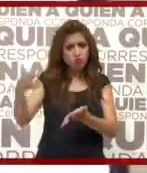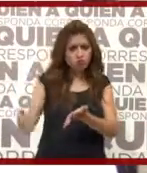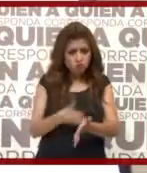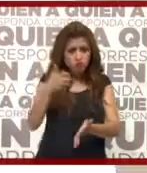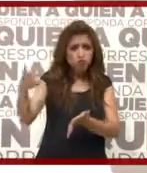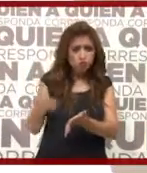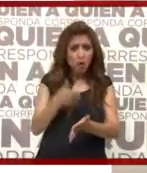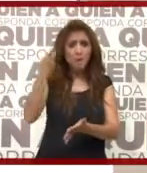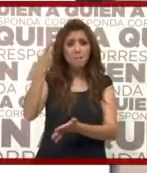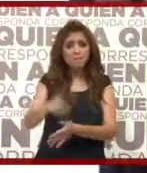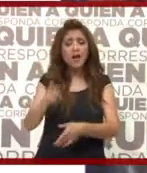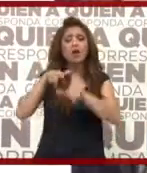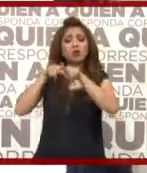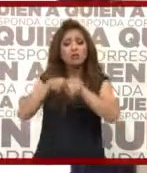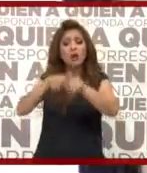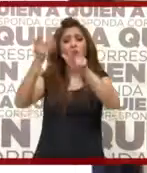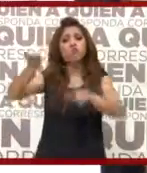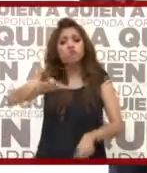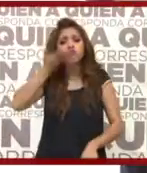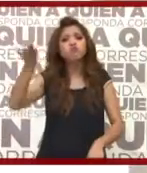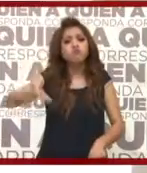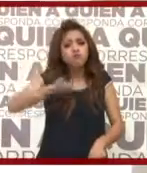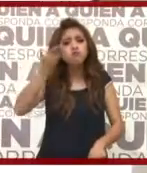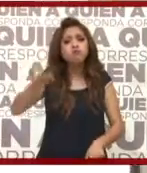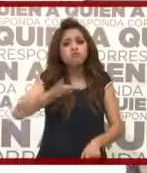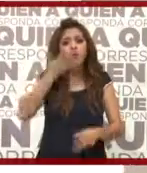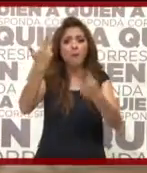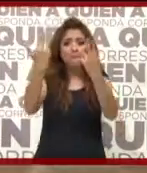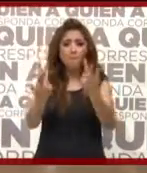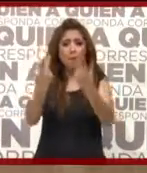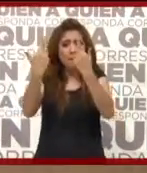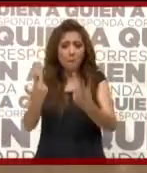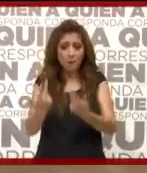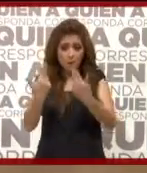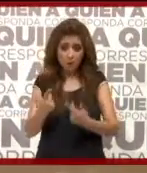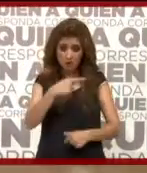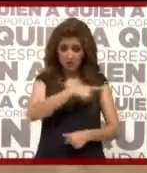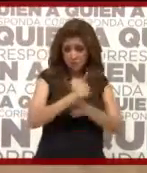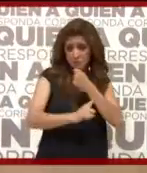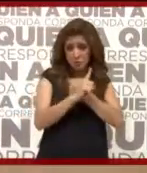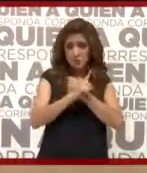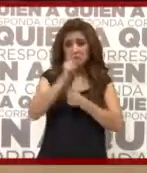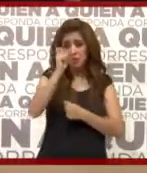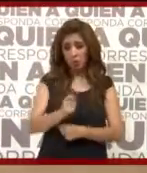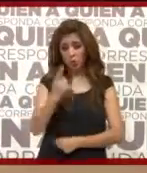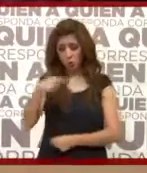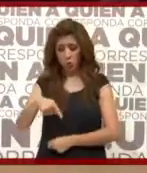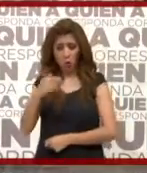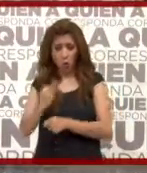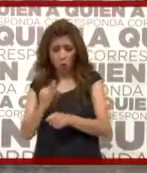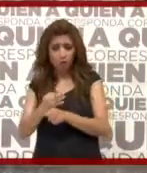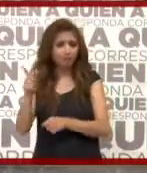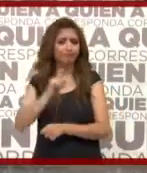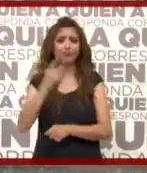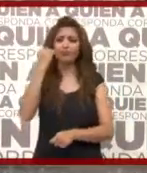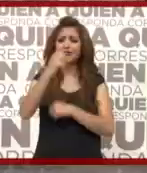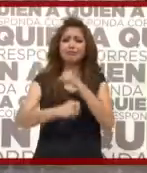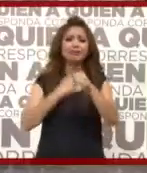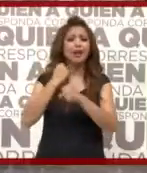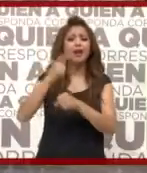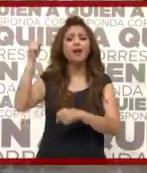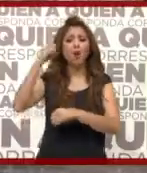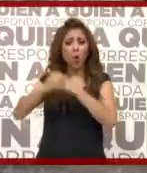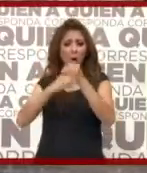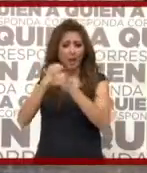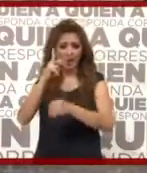como pasan, transitan aquí, o sea, todo descomponen. Este problema, afirma, ya tiene varios años, por lo que han pedido la intervención de Obras